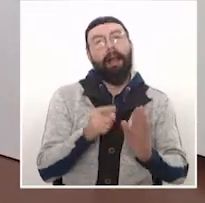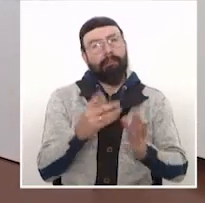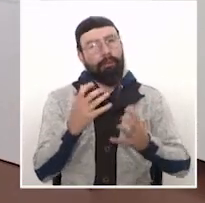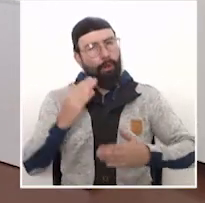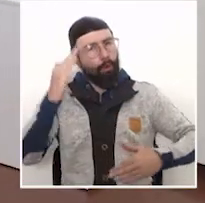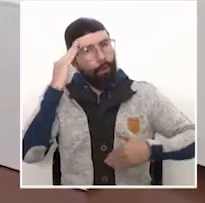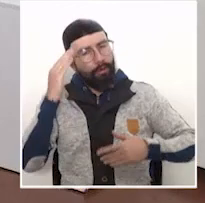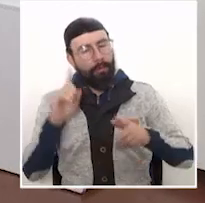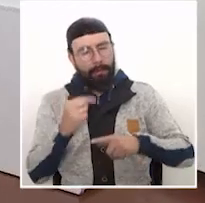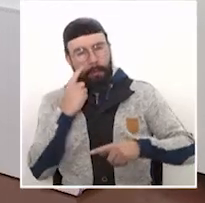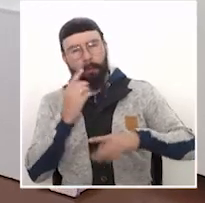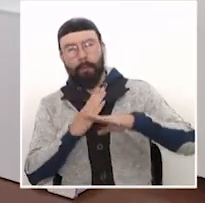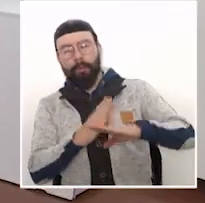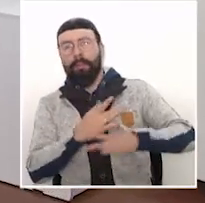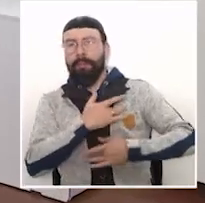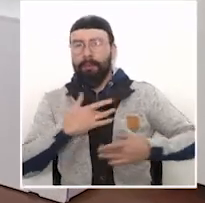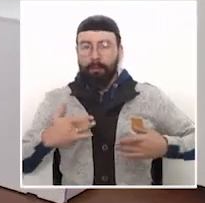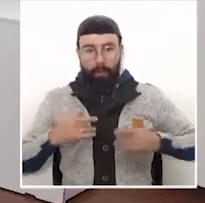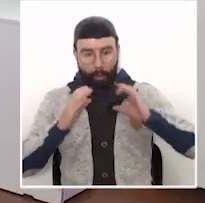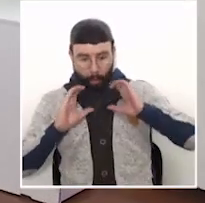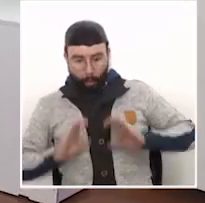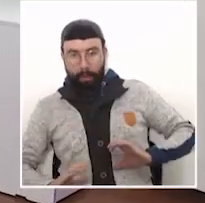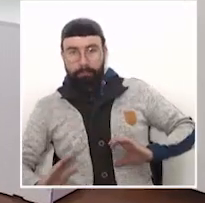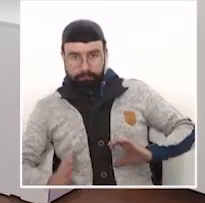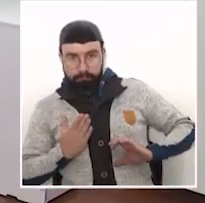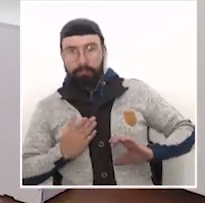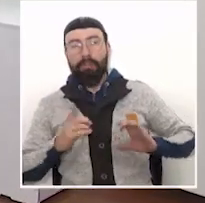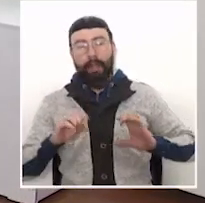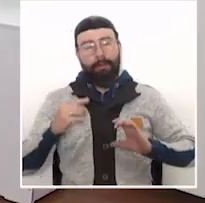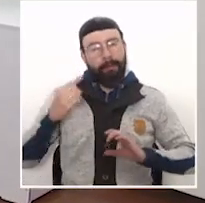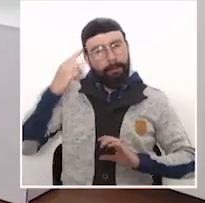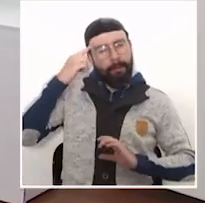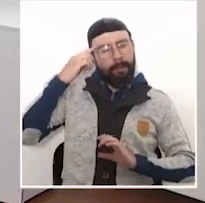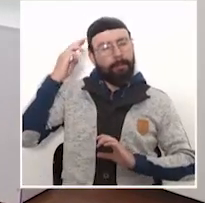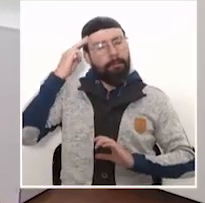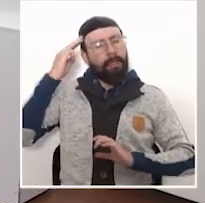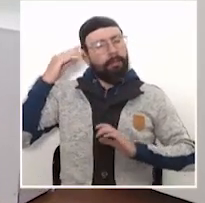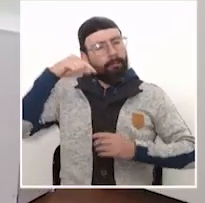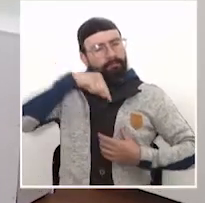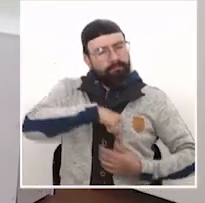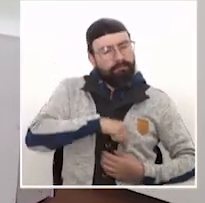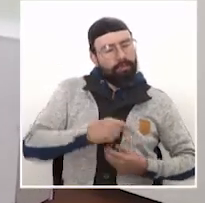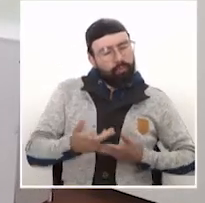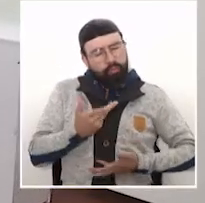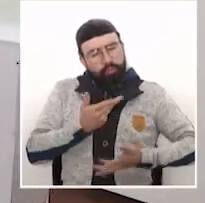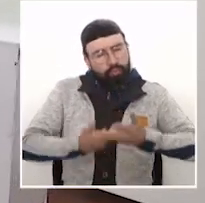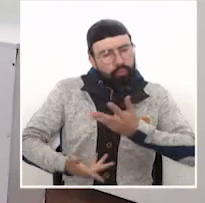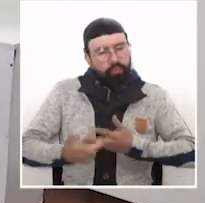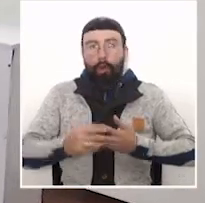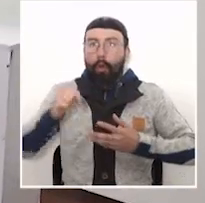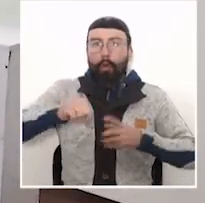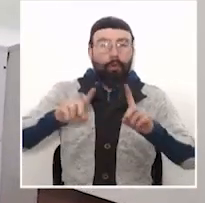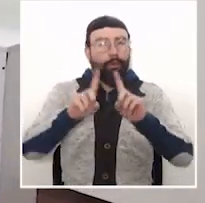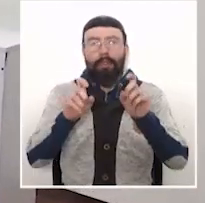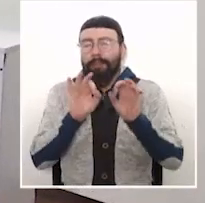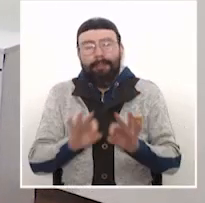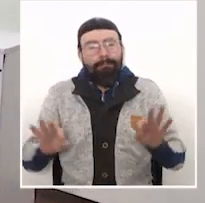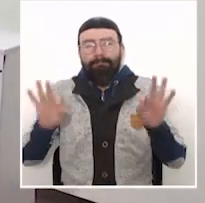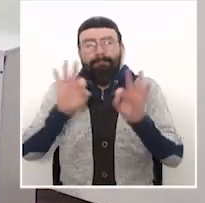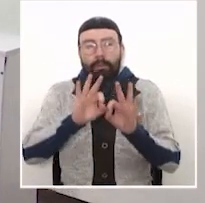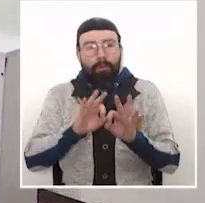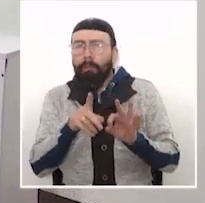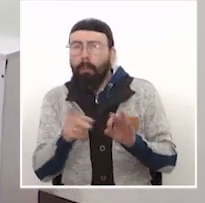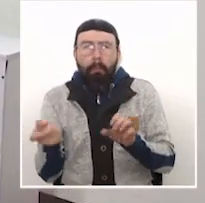en salud en nuestro cuerpo físico, pero también en nuestro espíritu. Y hoy estamos aquí para hablar de un tema maravilloso donde vamos a